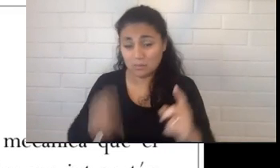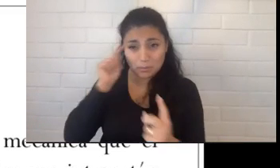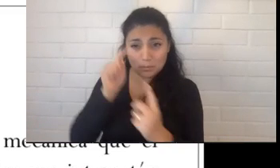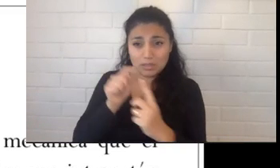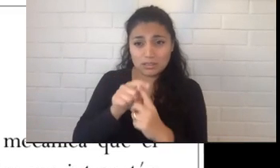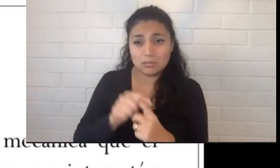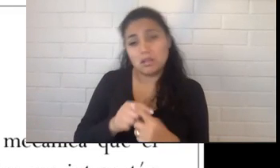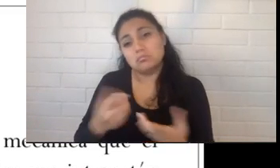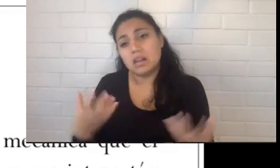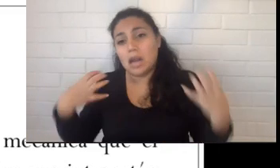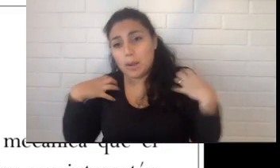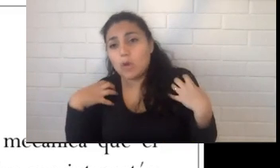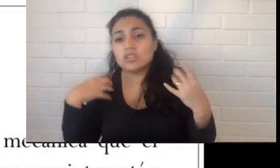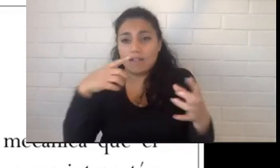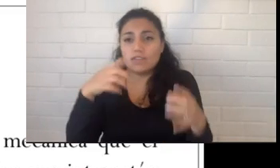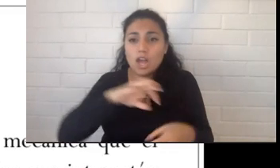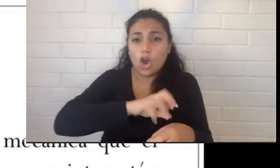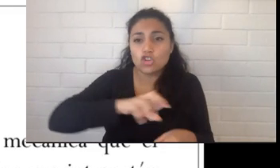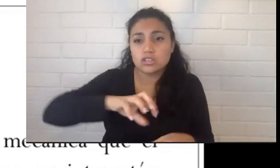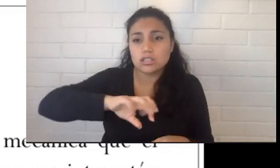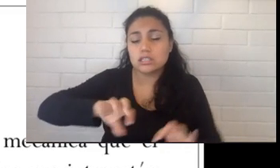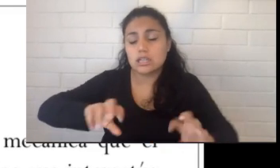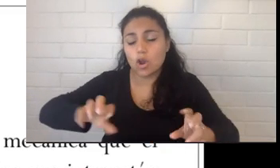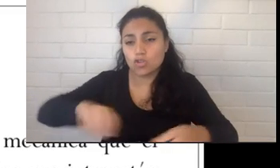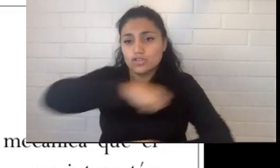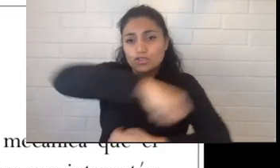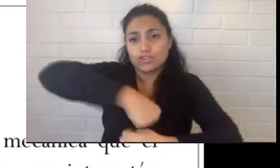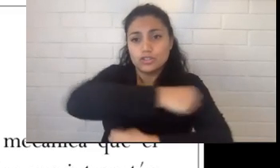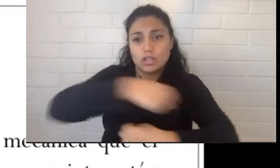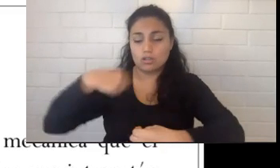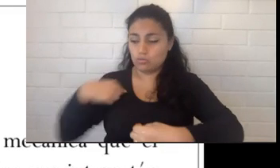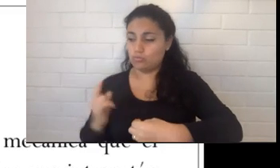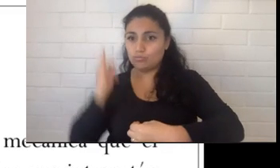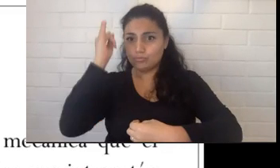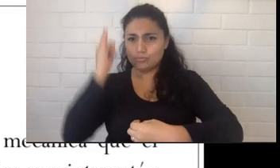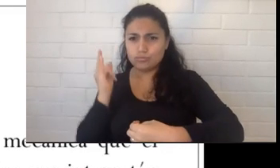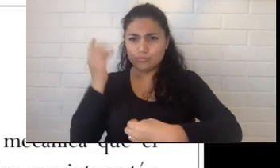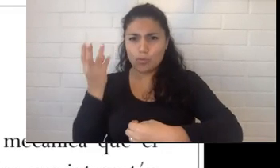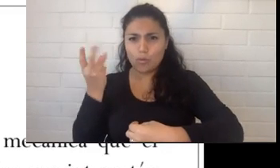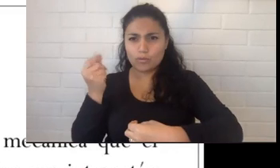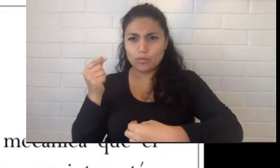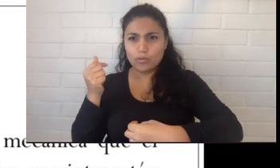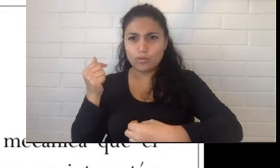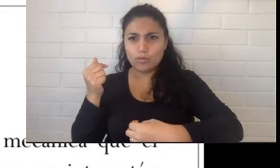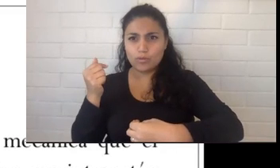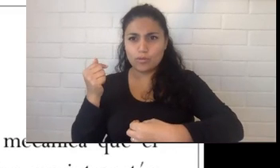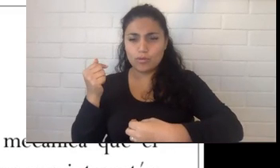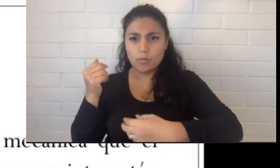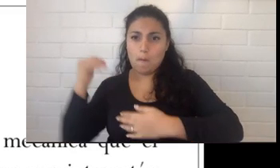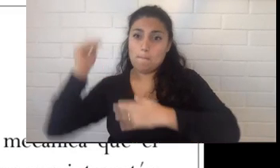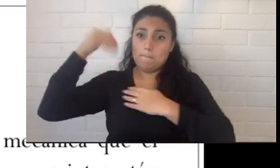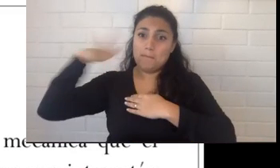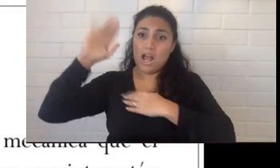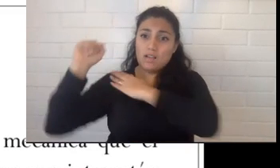va a relacionar con los elementos de la cocina, porque eso va a permitir que, en definitiva, haya una mayor flexión de